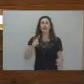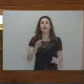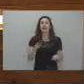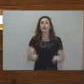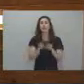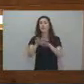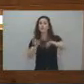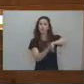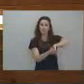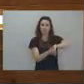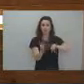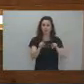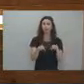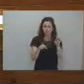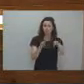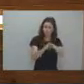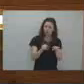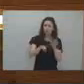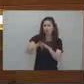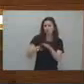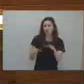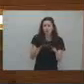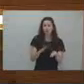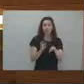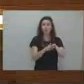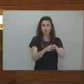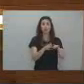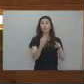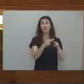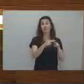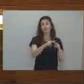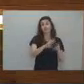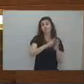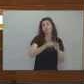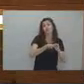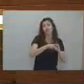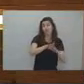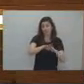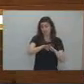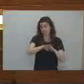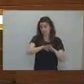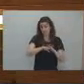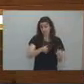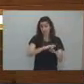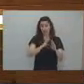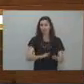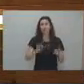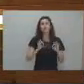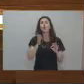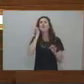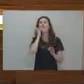azules, no es que se sea de izquierdas o derechas, porque con la etiqueta de izquierdas se han aplicado políticas de derechas. Yo sí que no comparto las políticas de Mariano